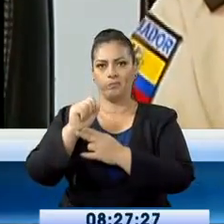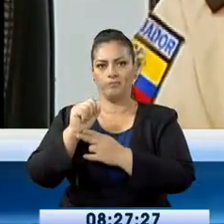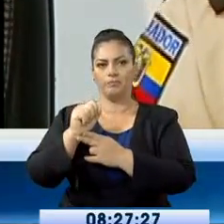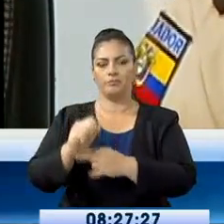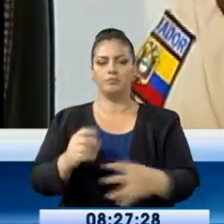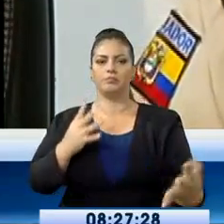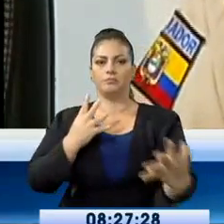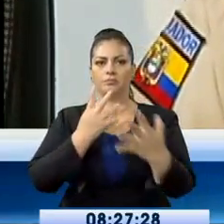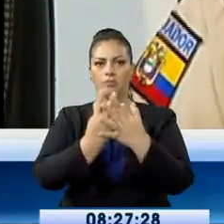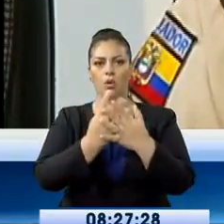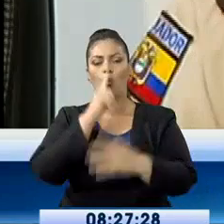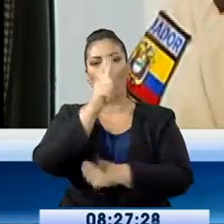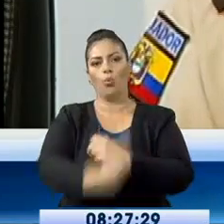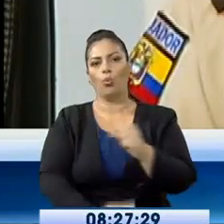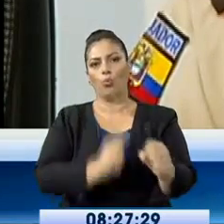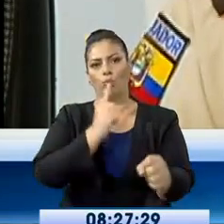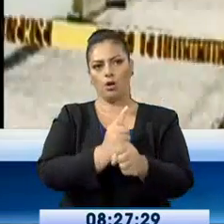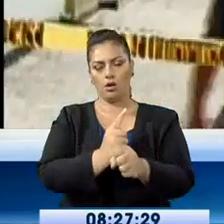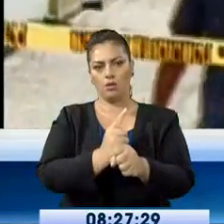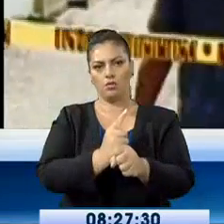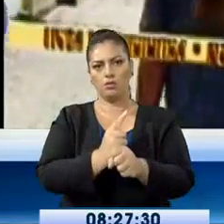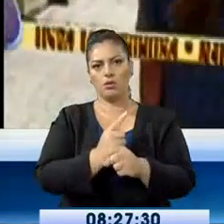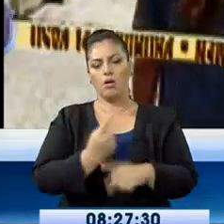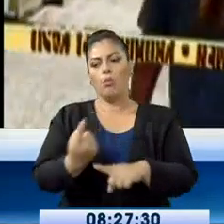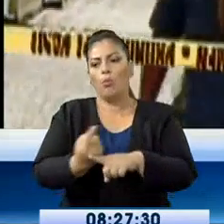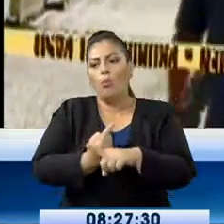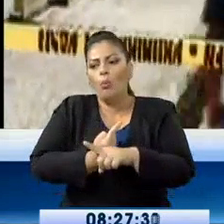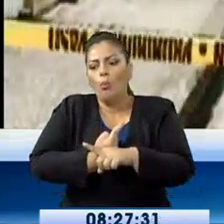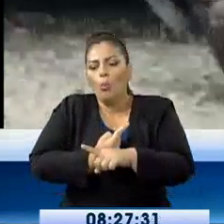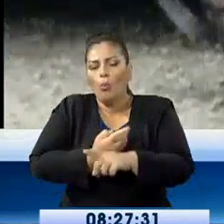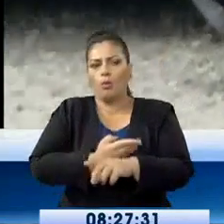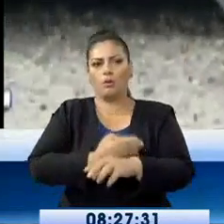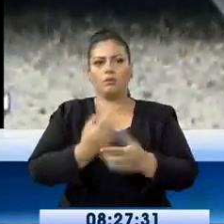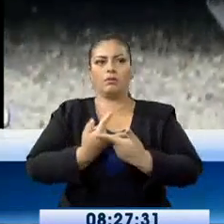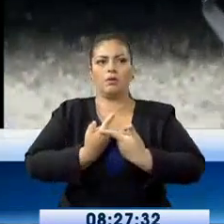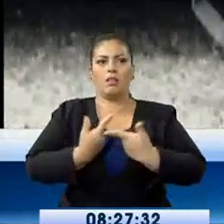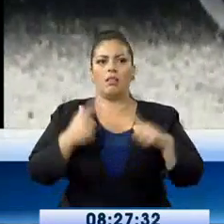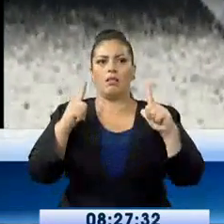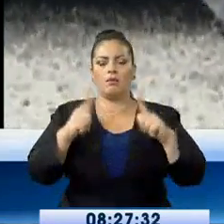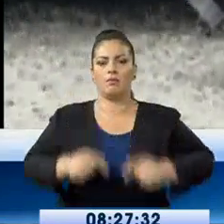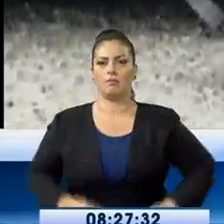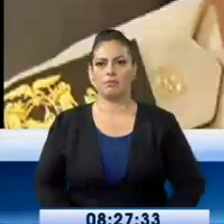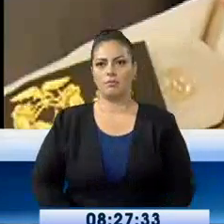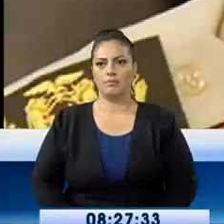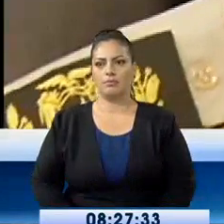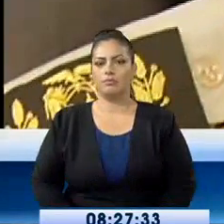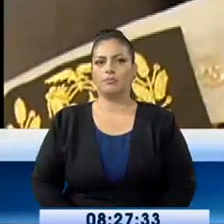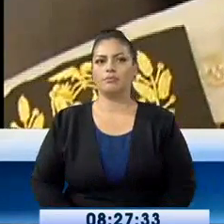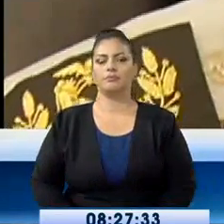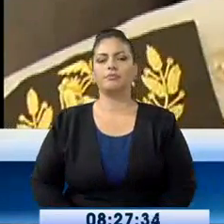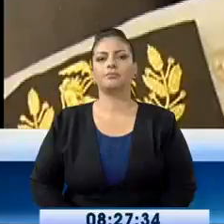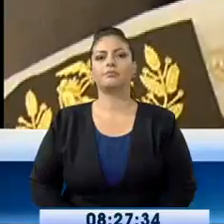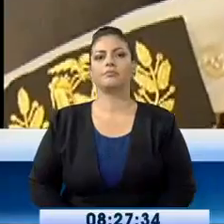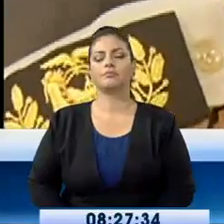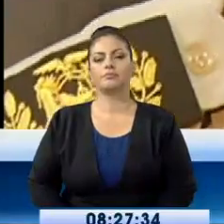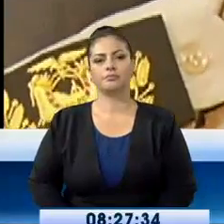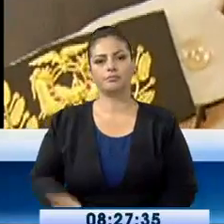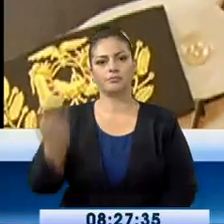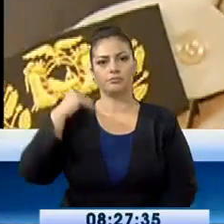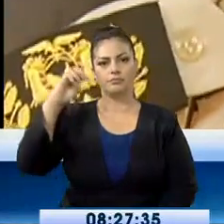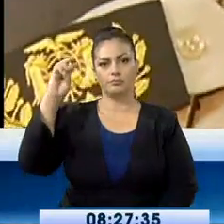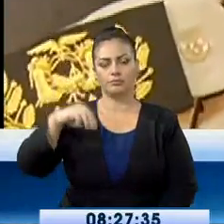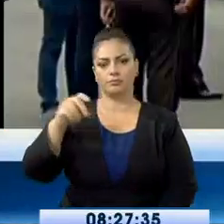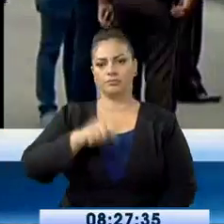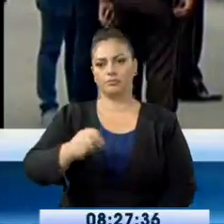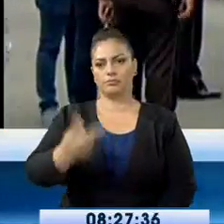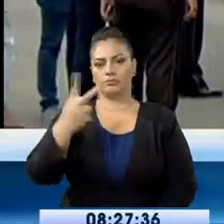Había estado detenido un año por este delito. Sobre las dos personas que el martes fueron detenidas por este caso, según el comandante de la zona